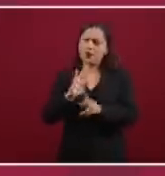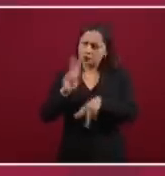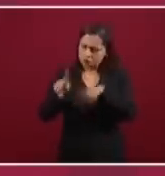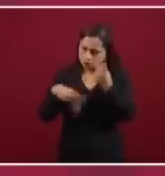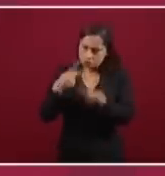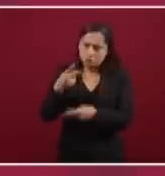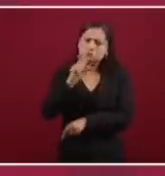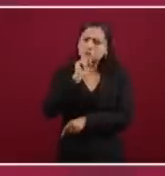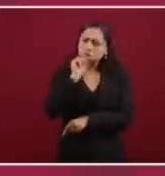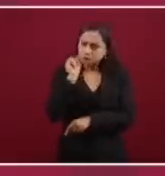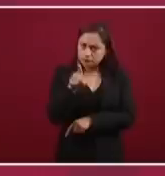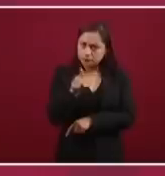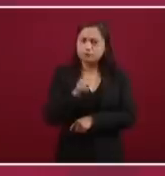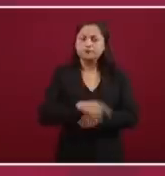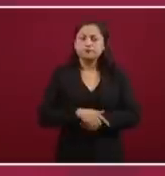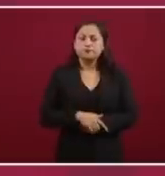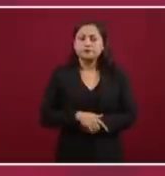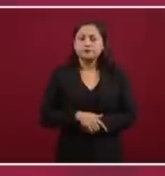y como